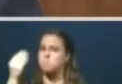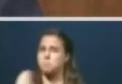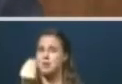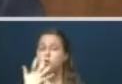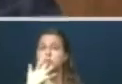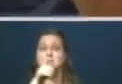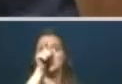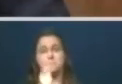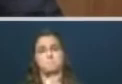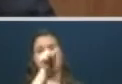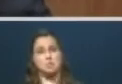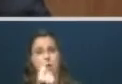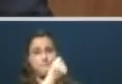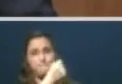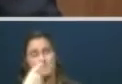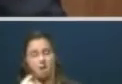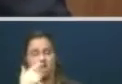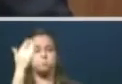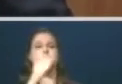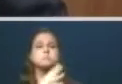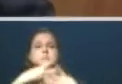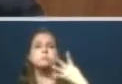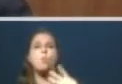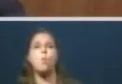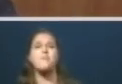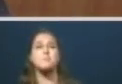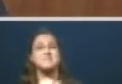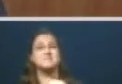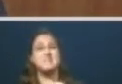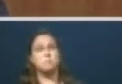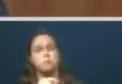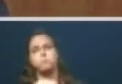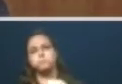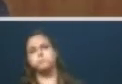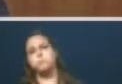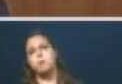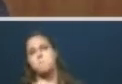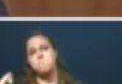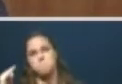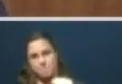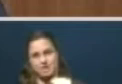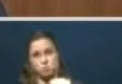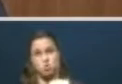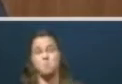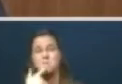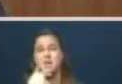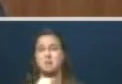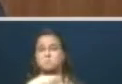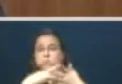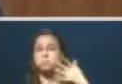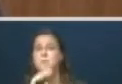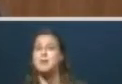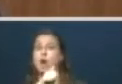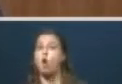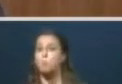por mil habitantes como en tiempos de espera en cuanto a las demoras quirúrgicas el repunte experimentado en